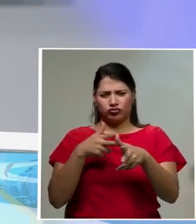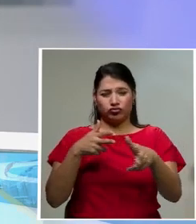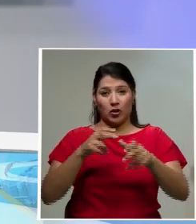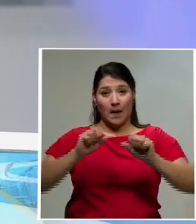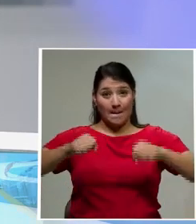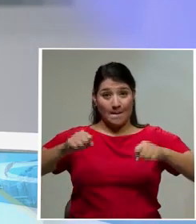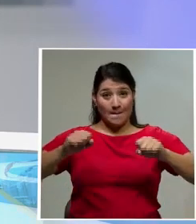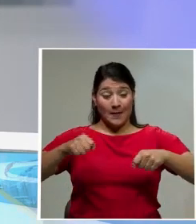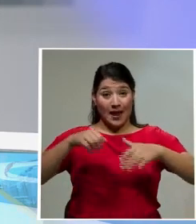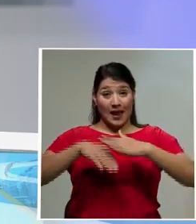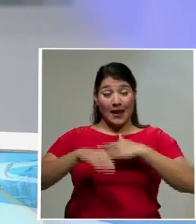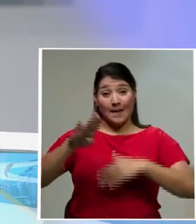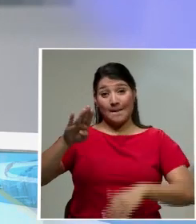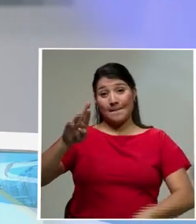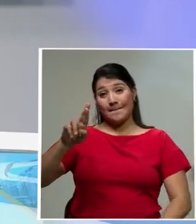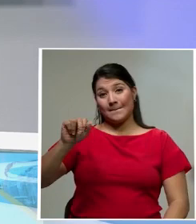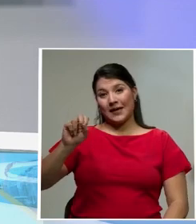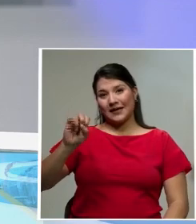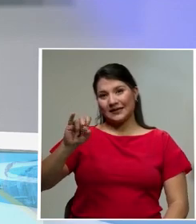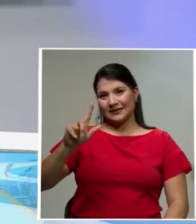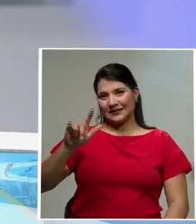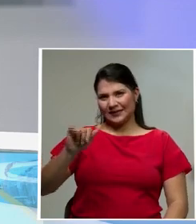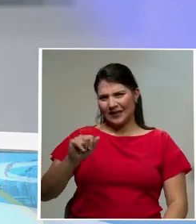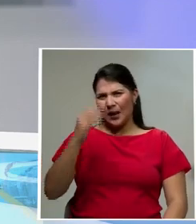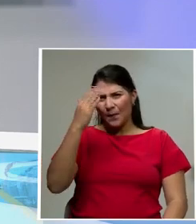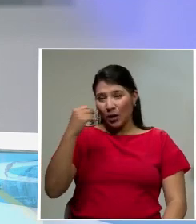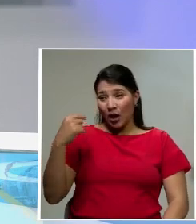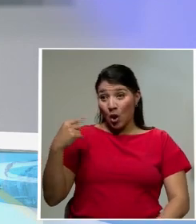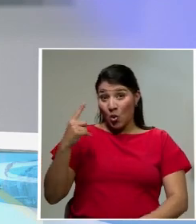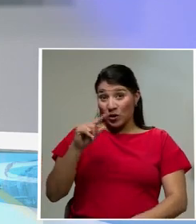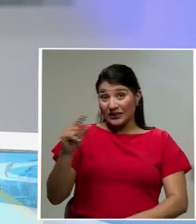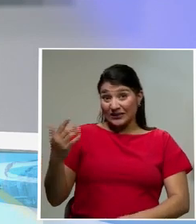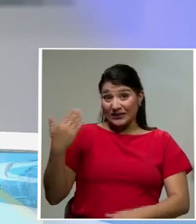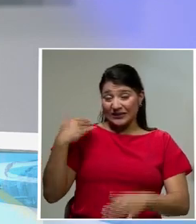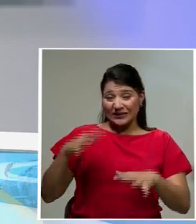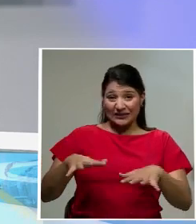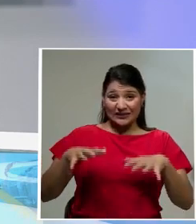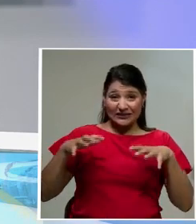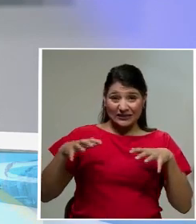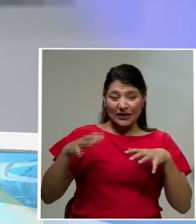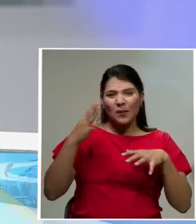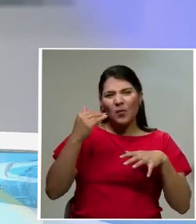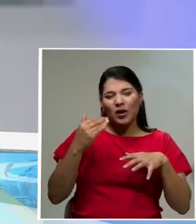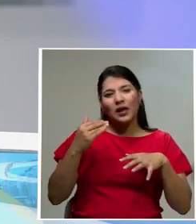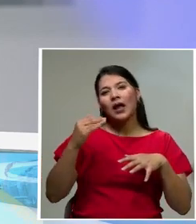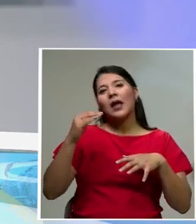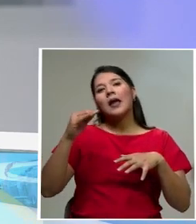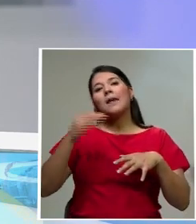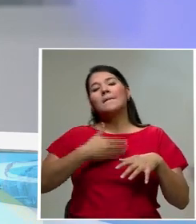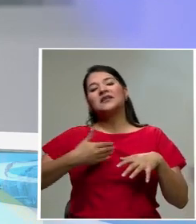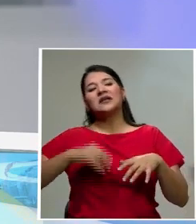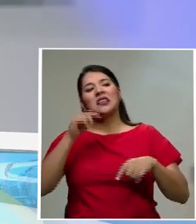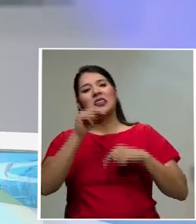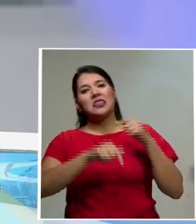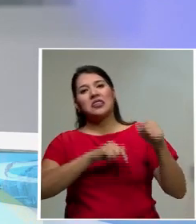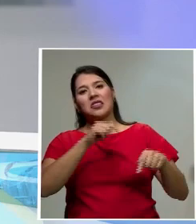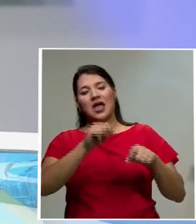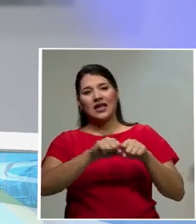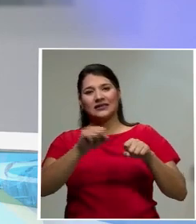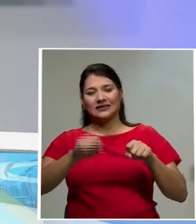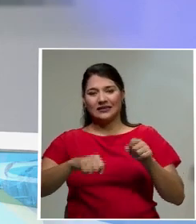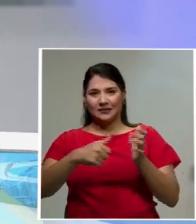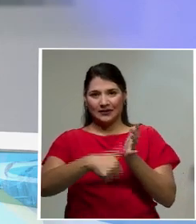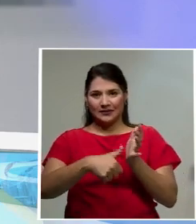en Brasilia, tras una semana de tensiones institucionales por sus ataques al sistema electoral.